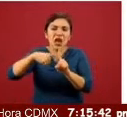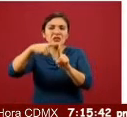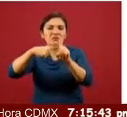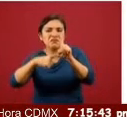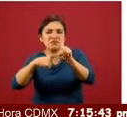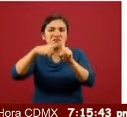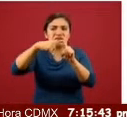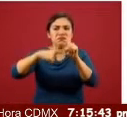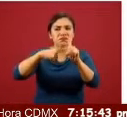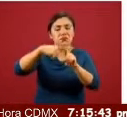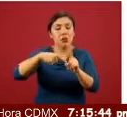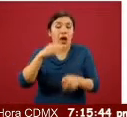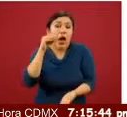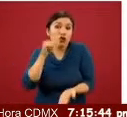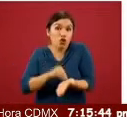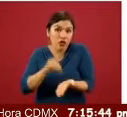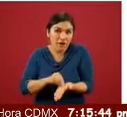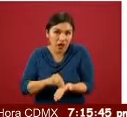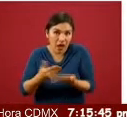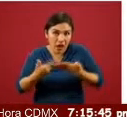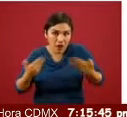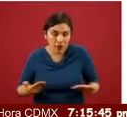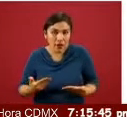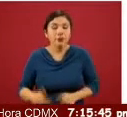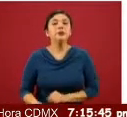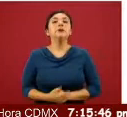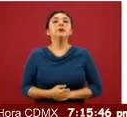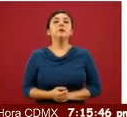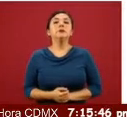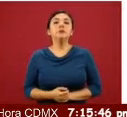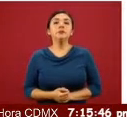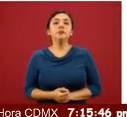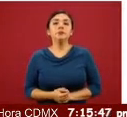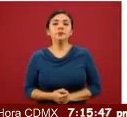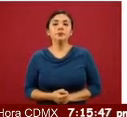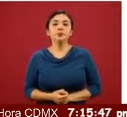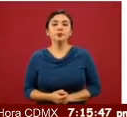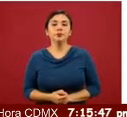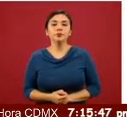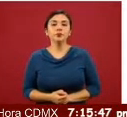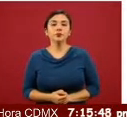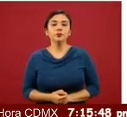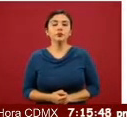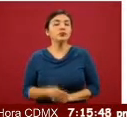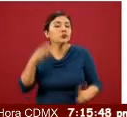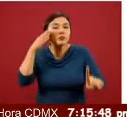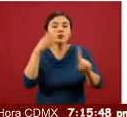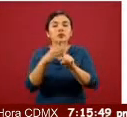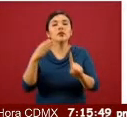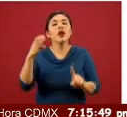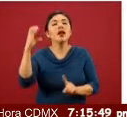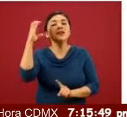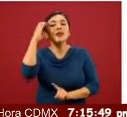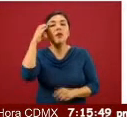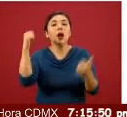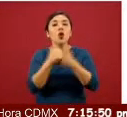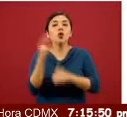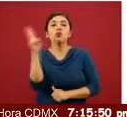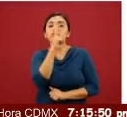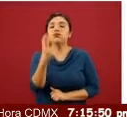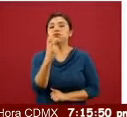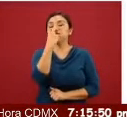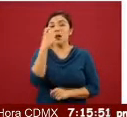al menos a este momento. Si vemos la siguiente diapositiva, ahora es la información específica para camas con ventilador para